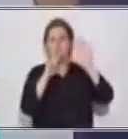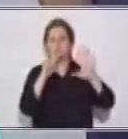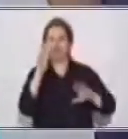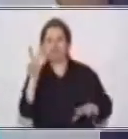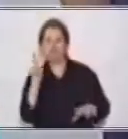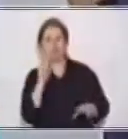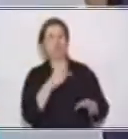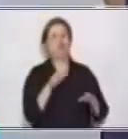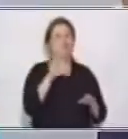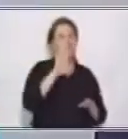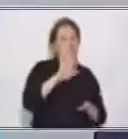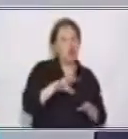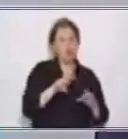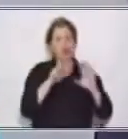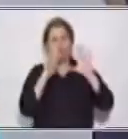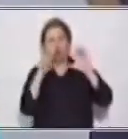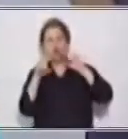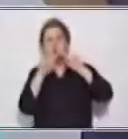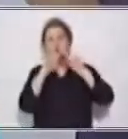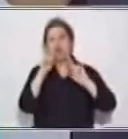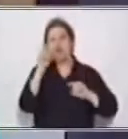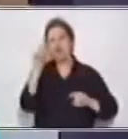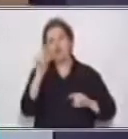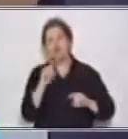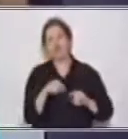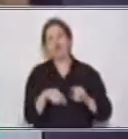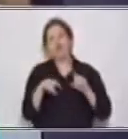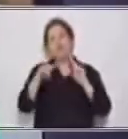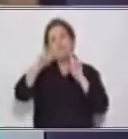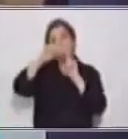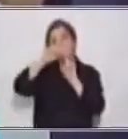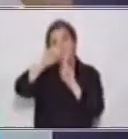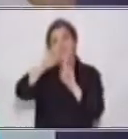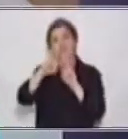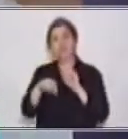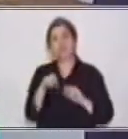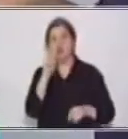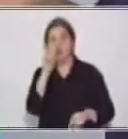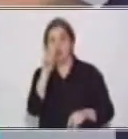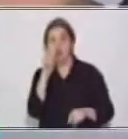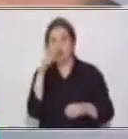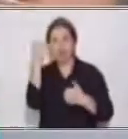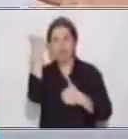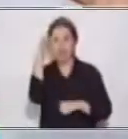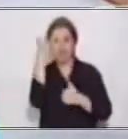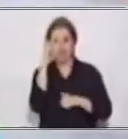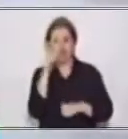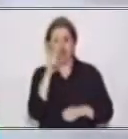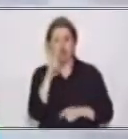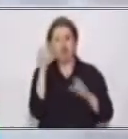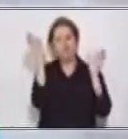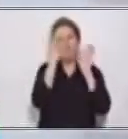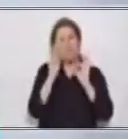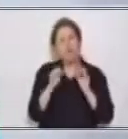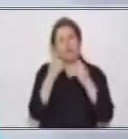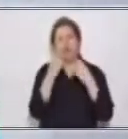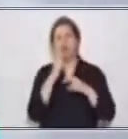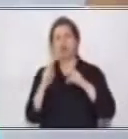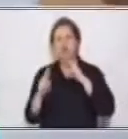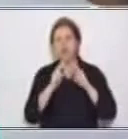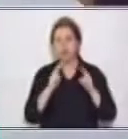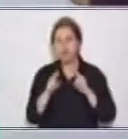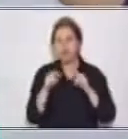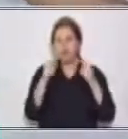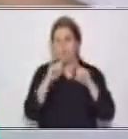8 por 1, 8 más 7, 15. Esa es una forma de hacerlo. Pero yo no vine aquí a